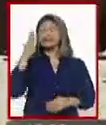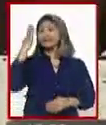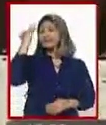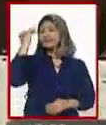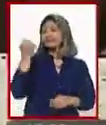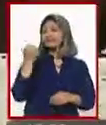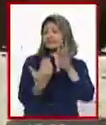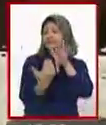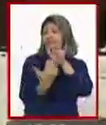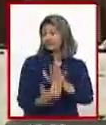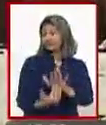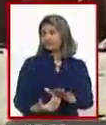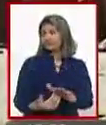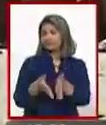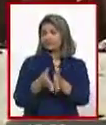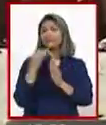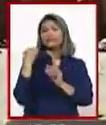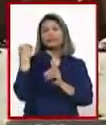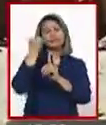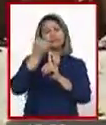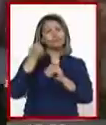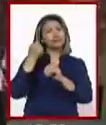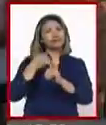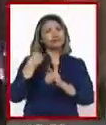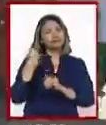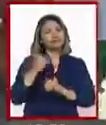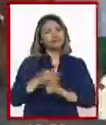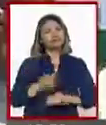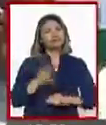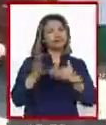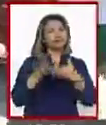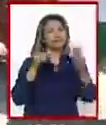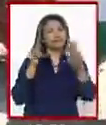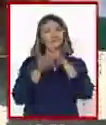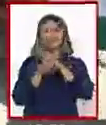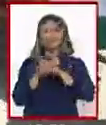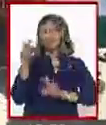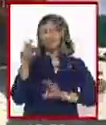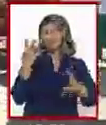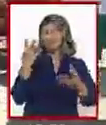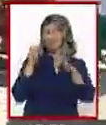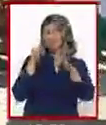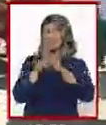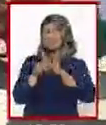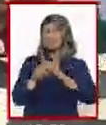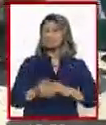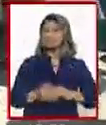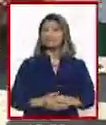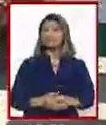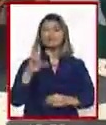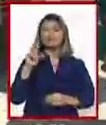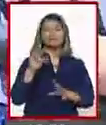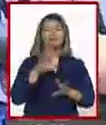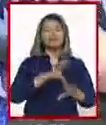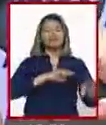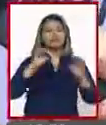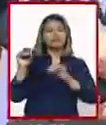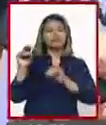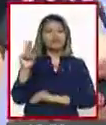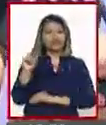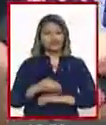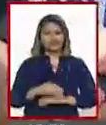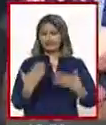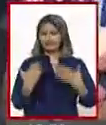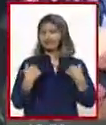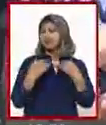están discriminando? Vamos a pelear, vamos a luchar. Que nos maten. Si quieren matarnos, que nos maten. No nos vamos a mover.